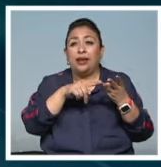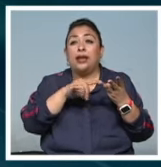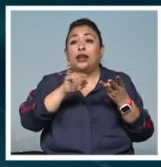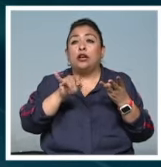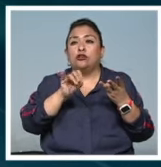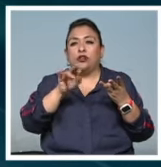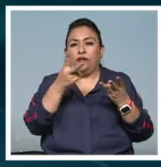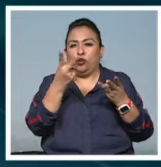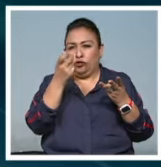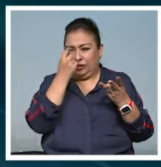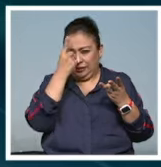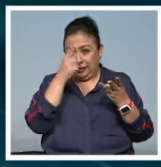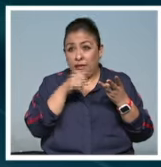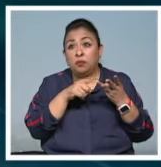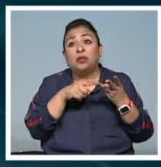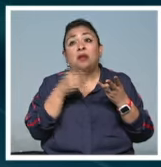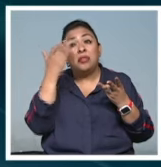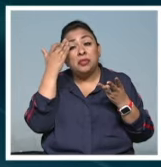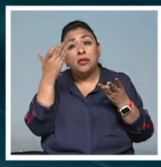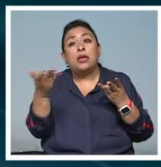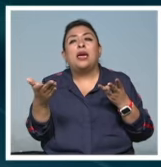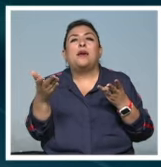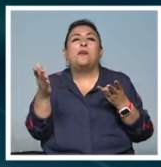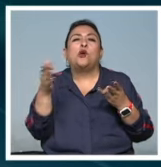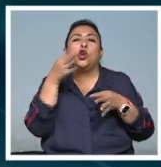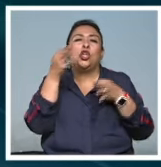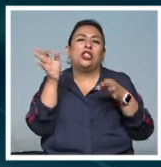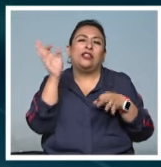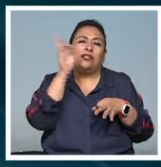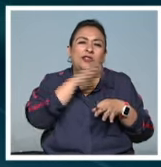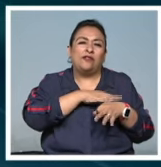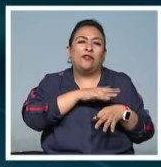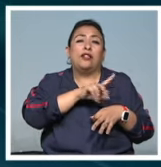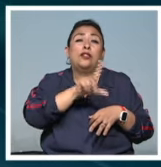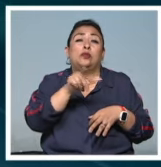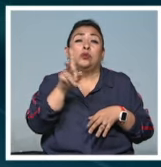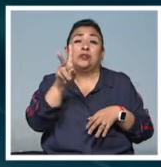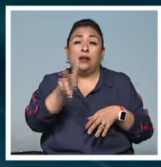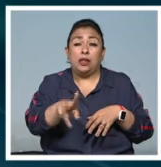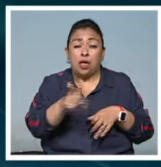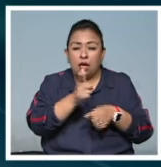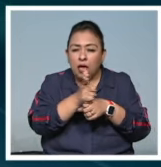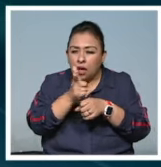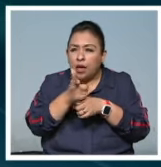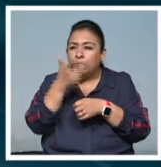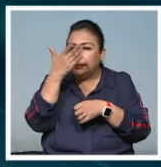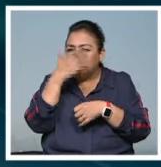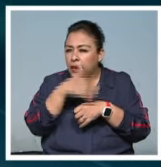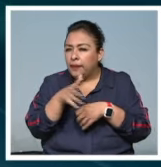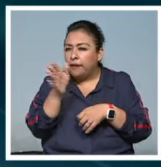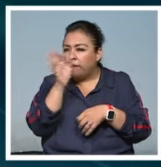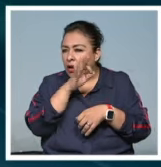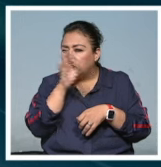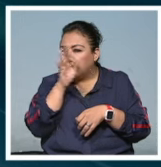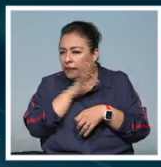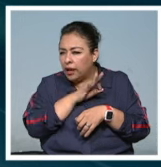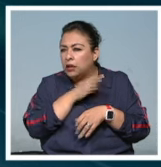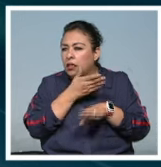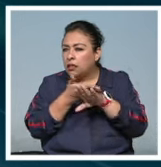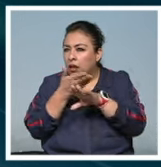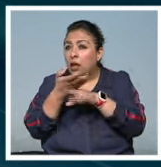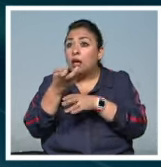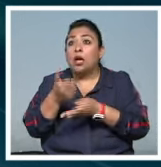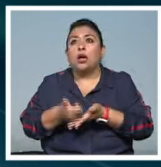Alfredo Torres. Y bueno, pues en tiempos de fake news y post-verdad, saber identificar y combatir falacias se convierte en